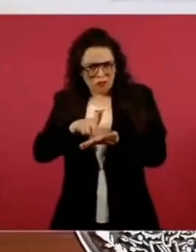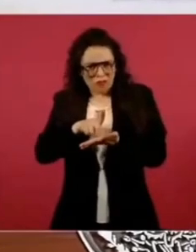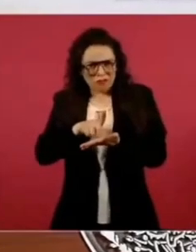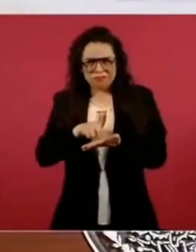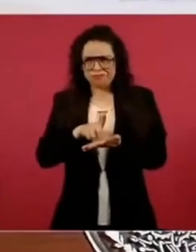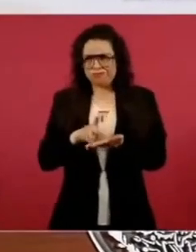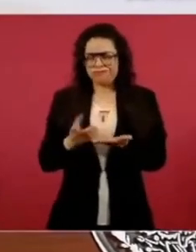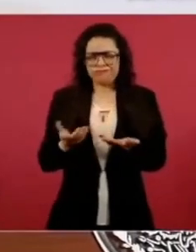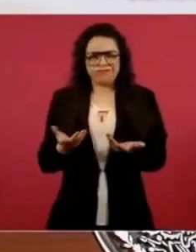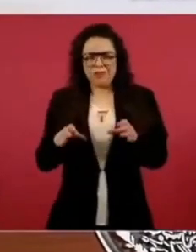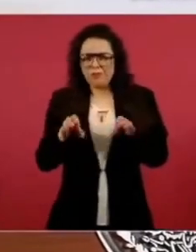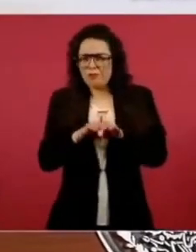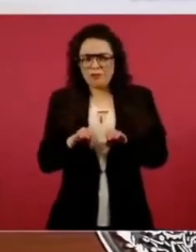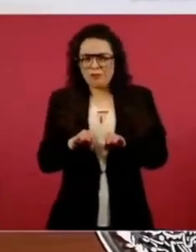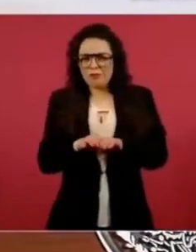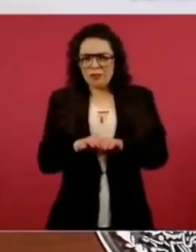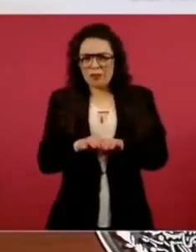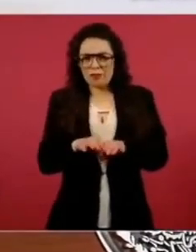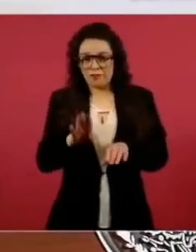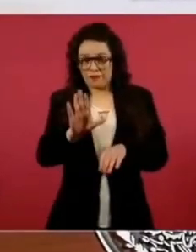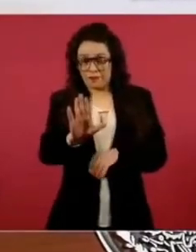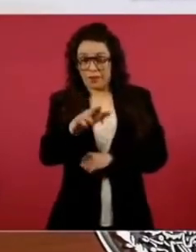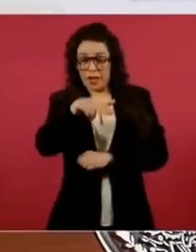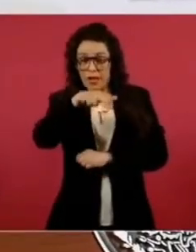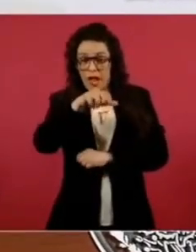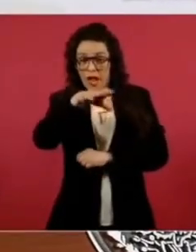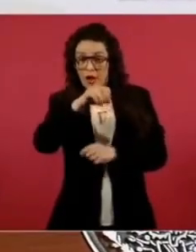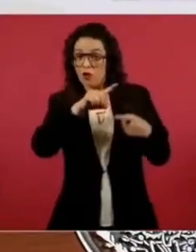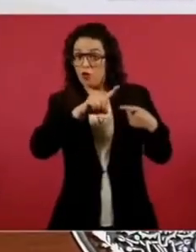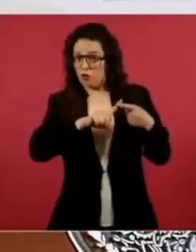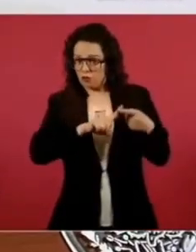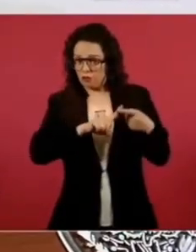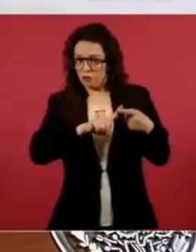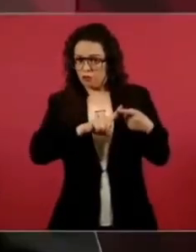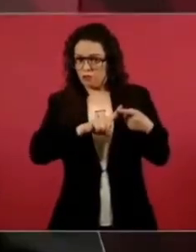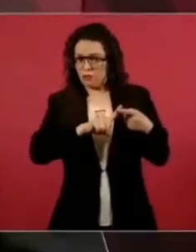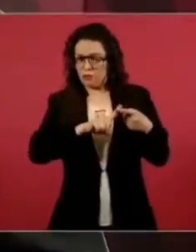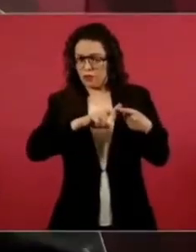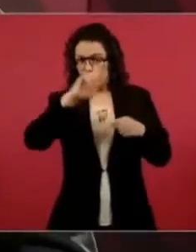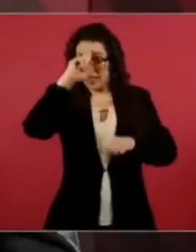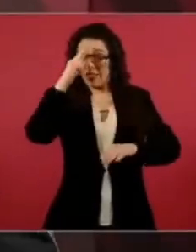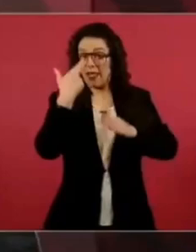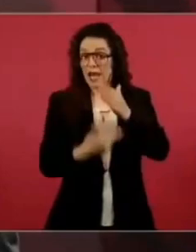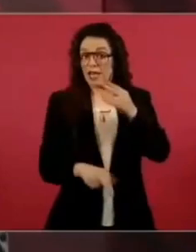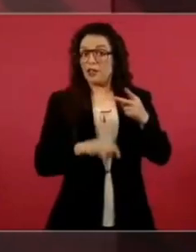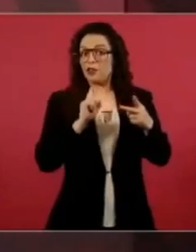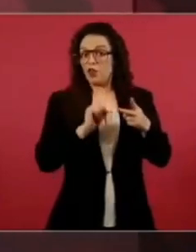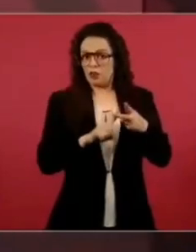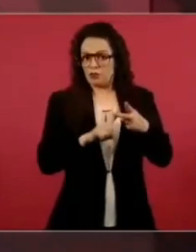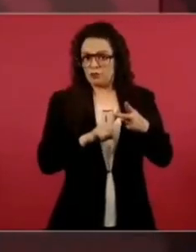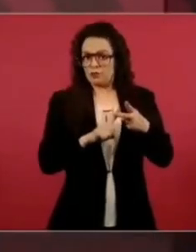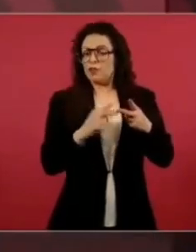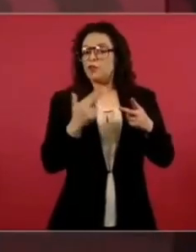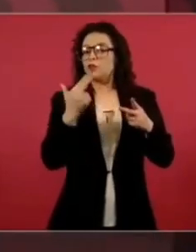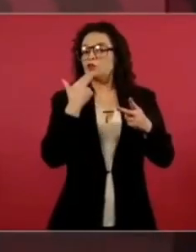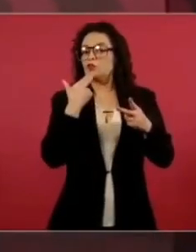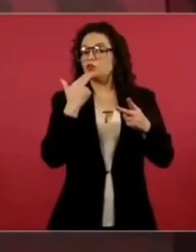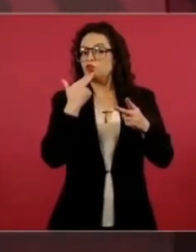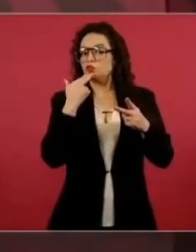otros delitos y otra cosa es el consumo un poco lo de Estados